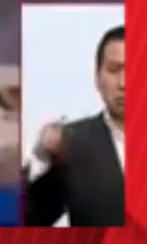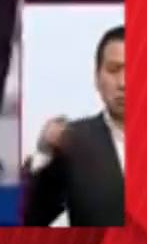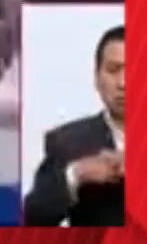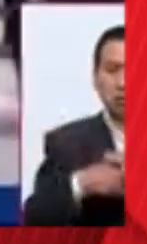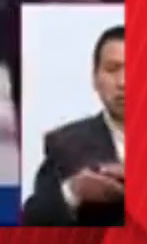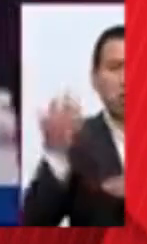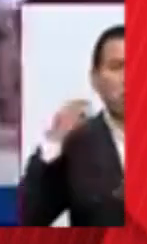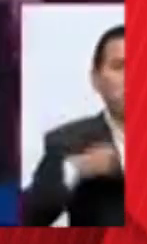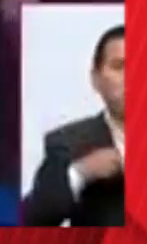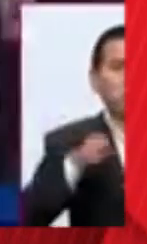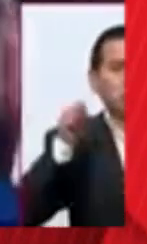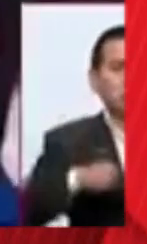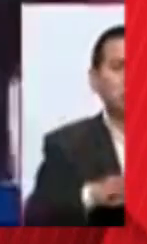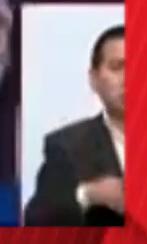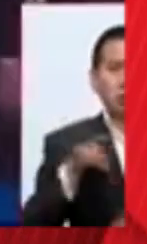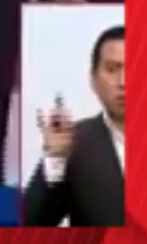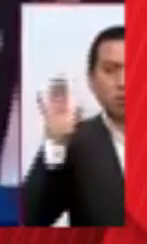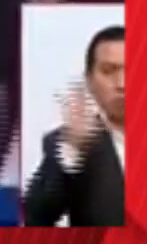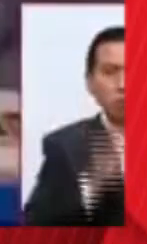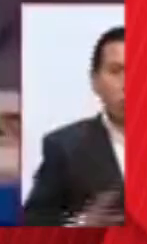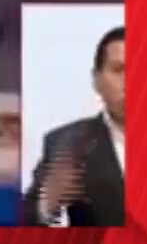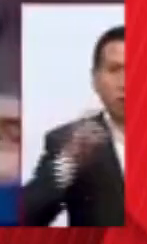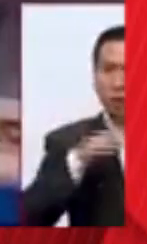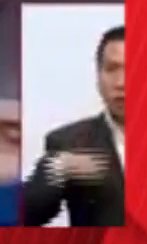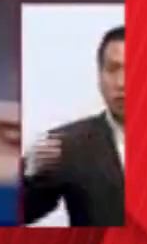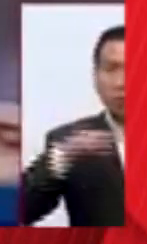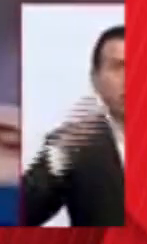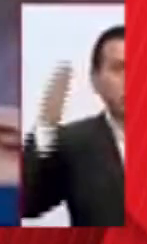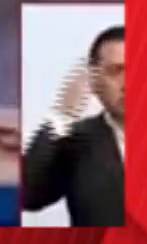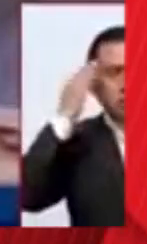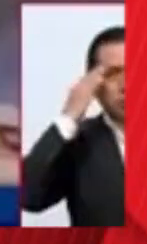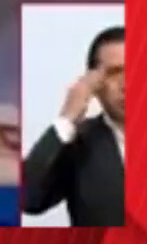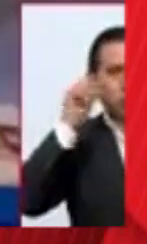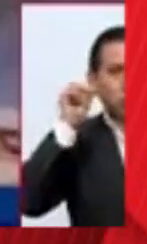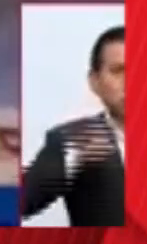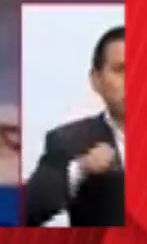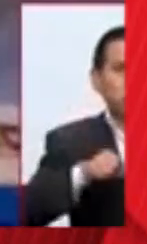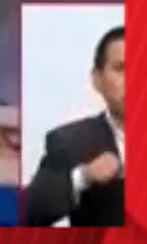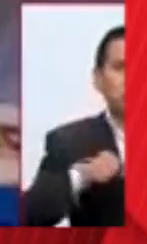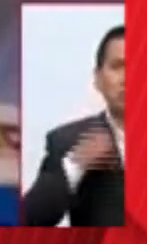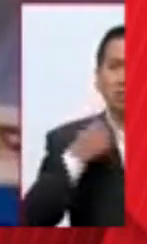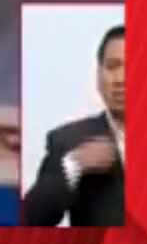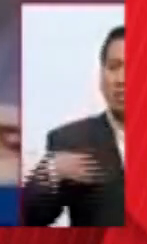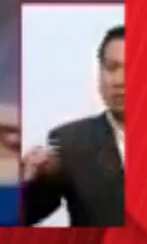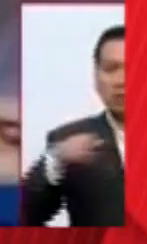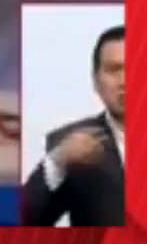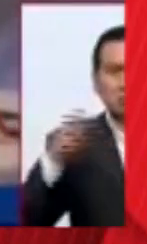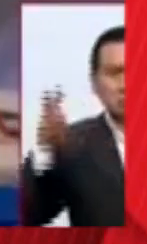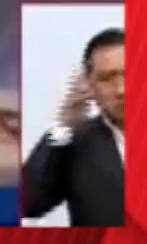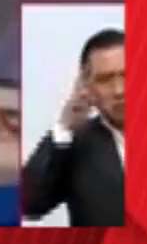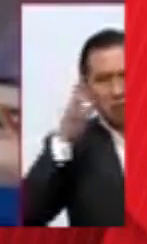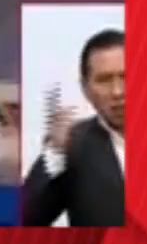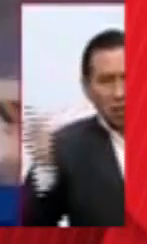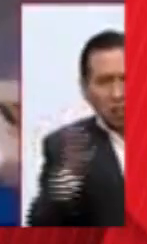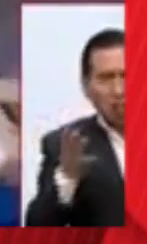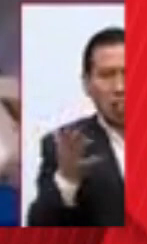masacres. Y ahora todo el pueblo boliviano sabe exactamente quiénes son los promotores del golpe de Estado.